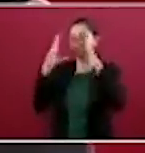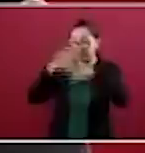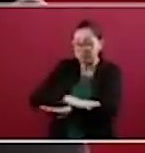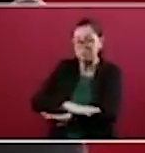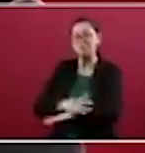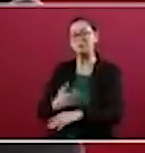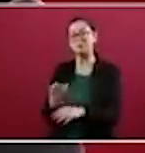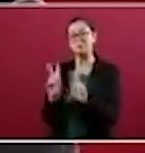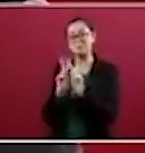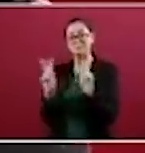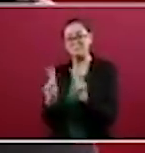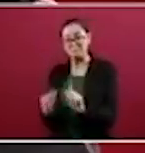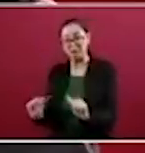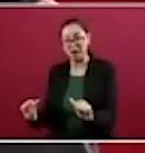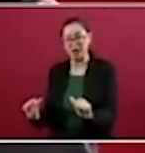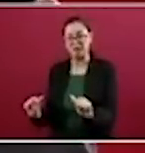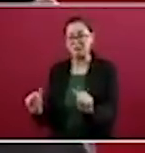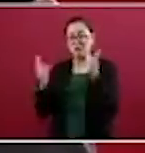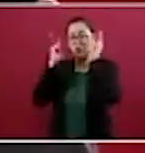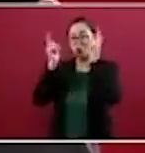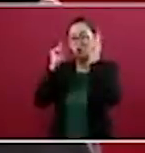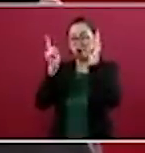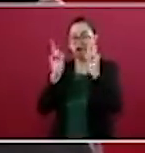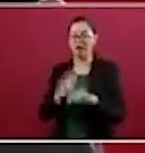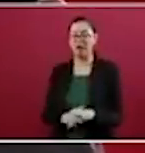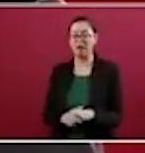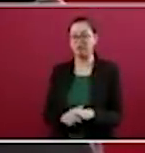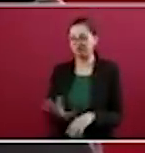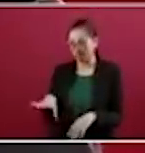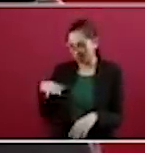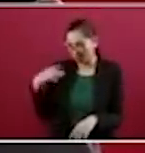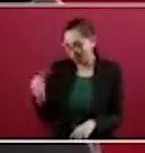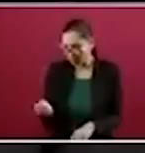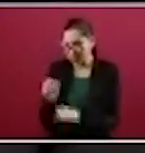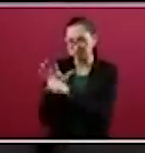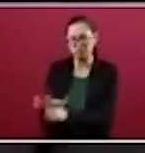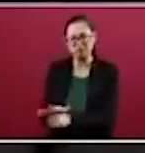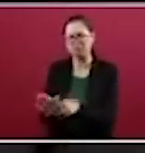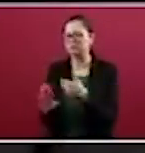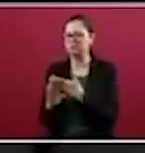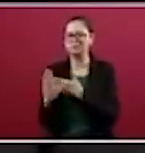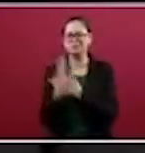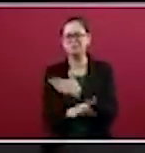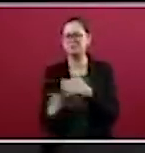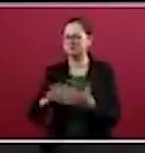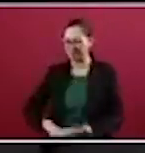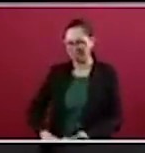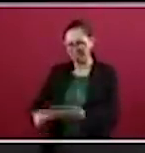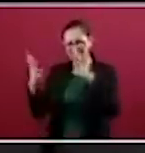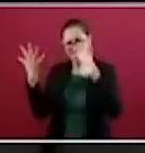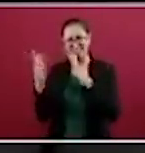que no se use la fuerza, que se aleje la violencia